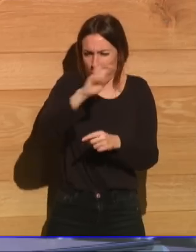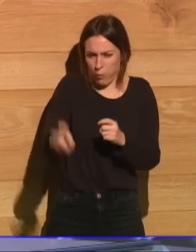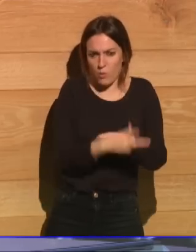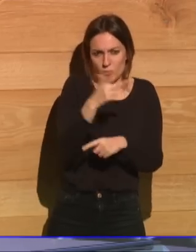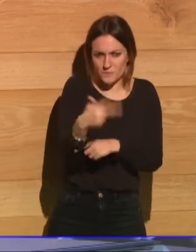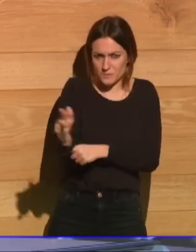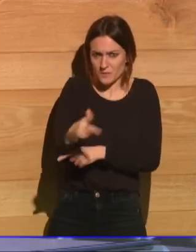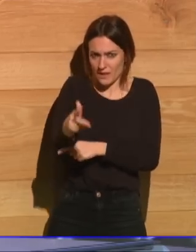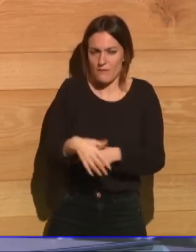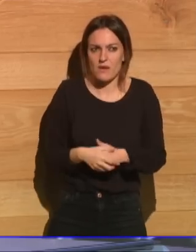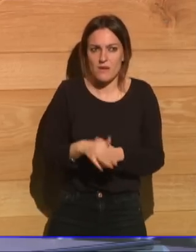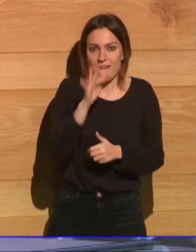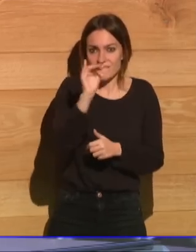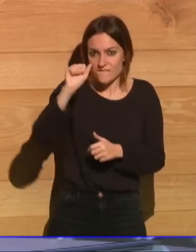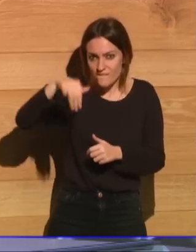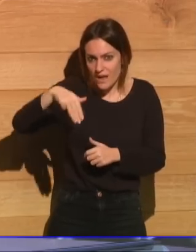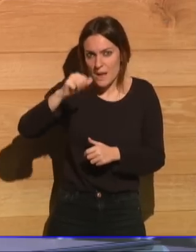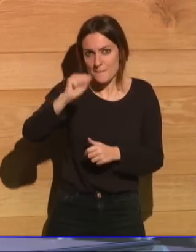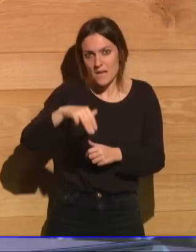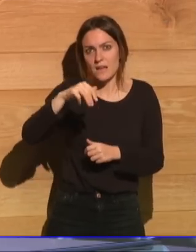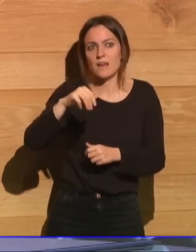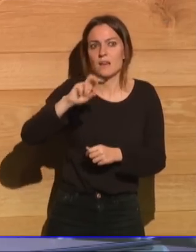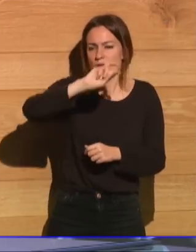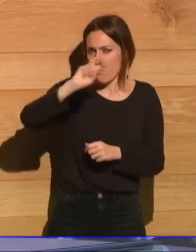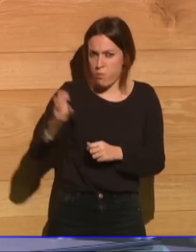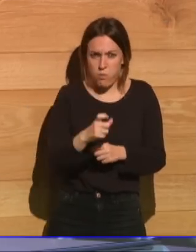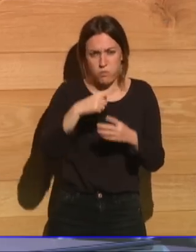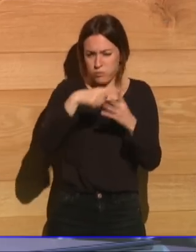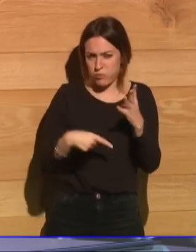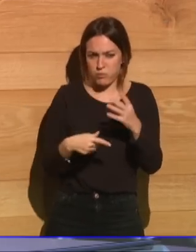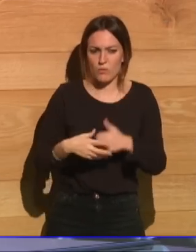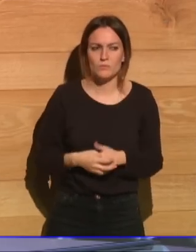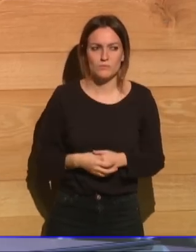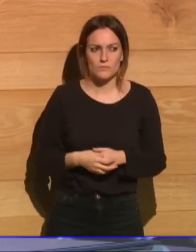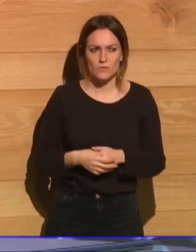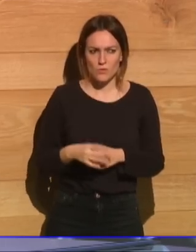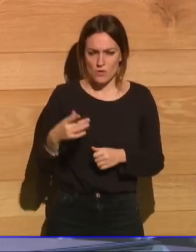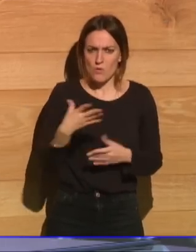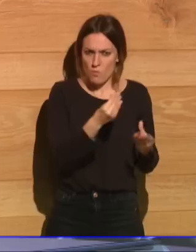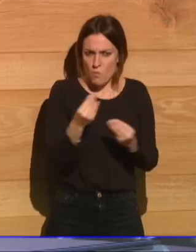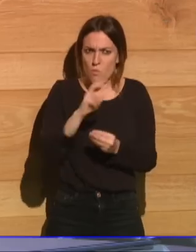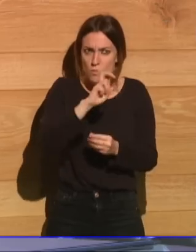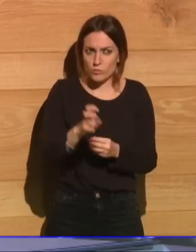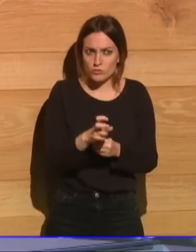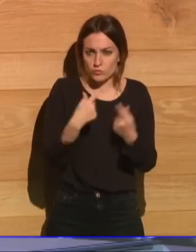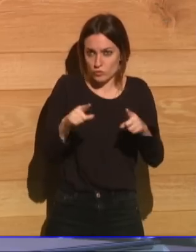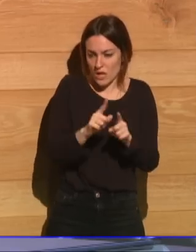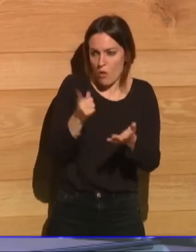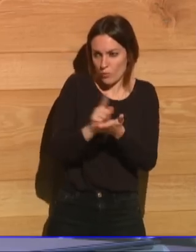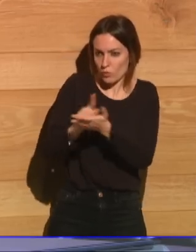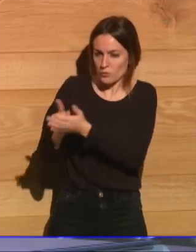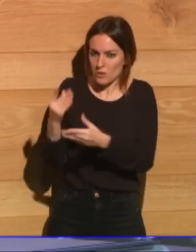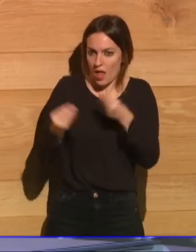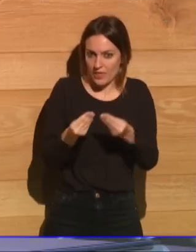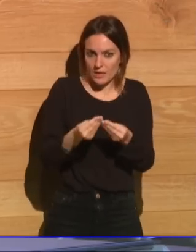Bugsy Malone, Fama, Los Commitments, Evita, en fin, o sea, muchos. Vuelve al musical constantemente, no al